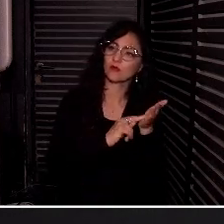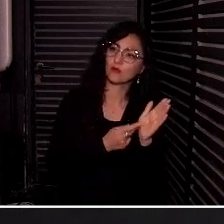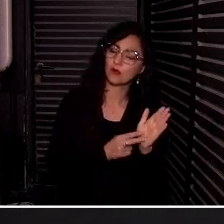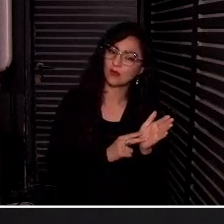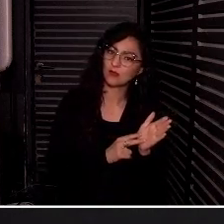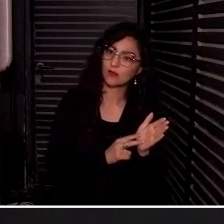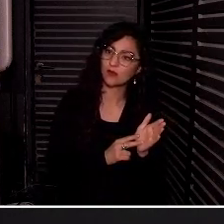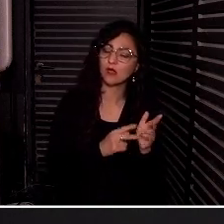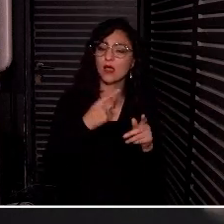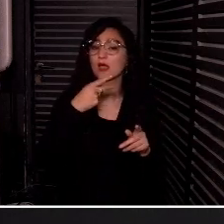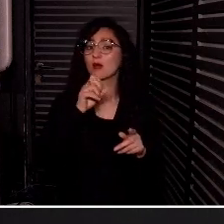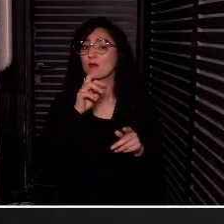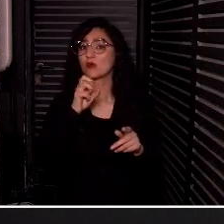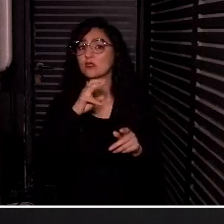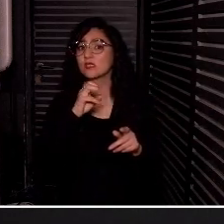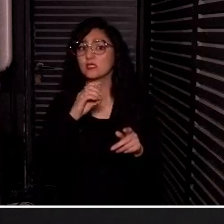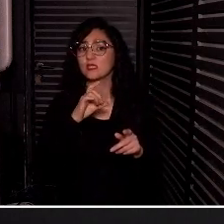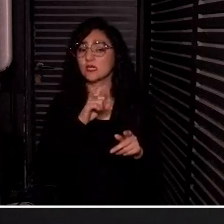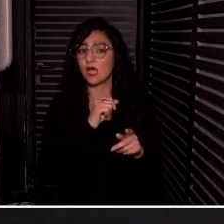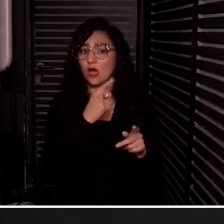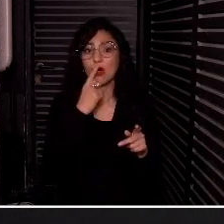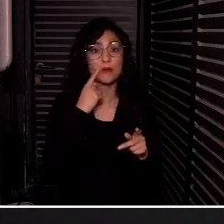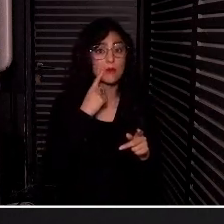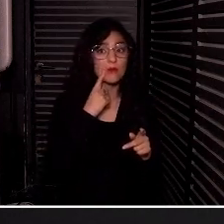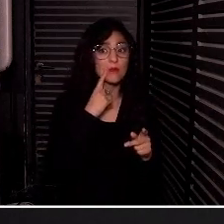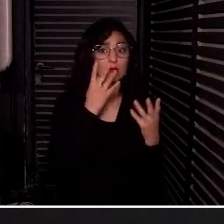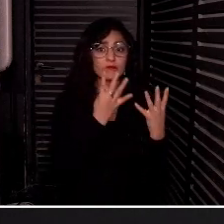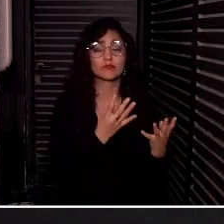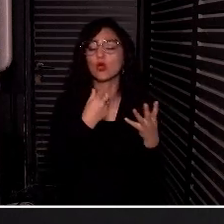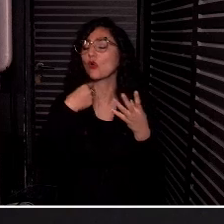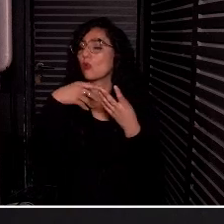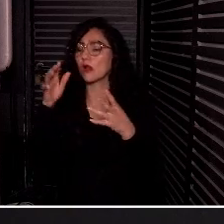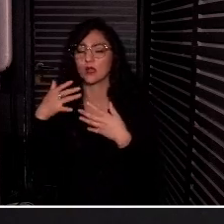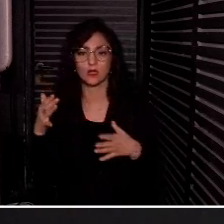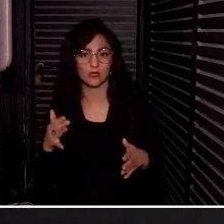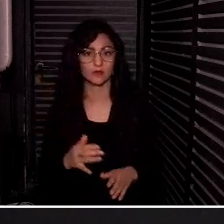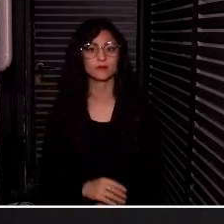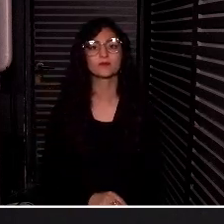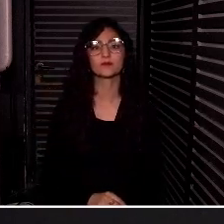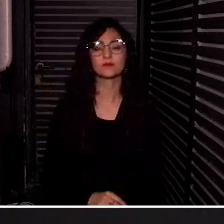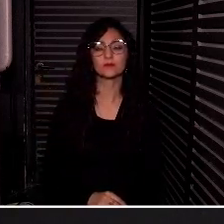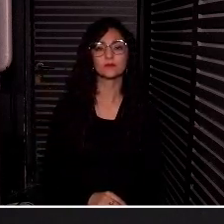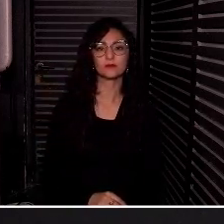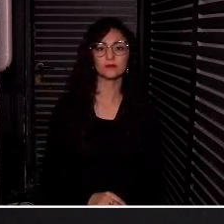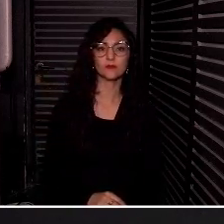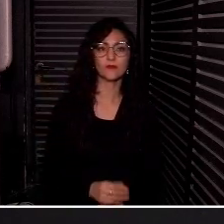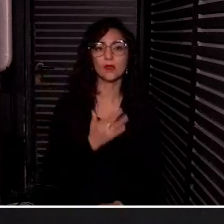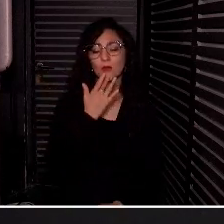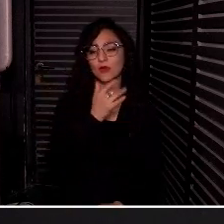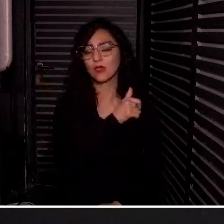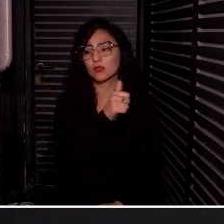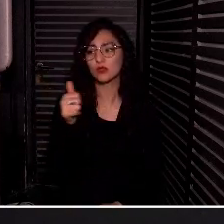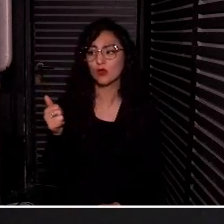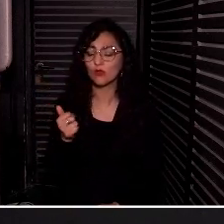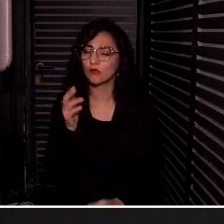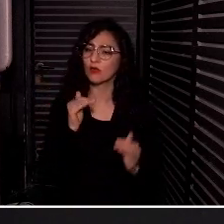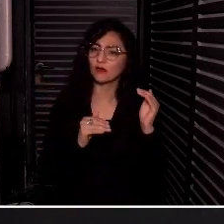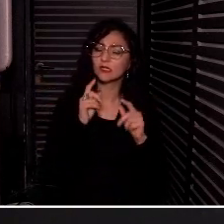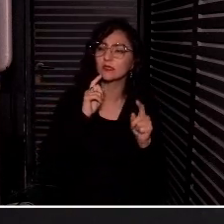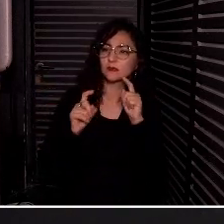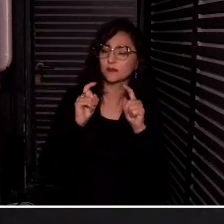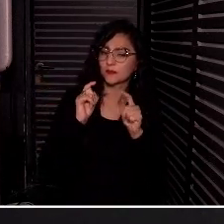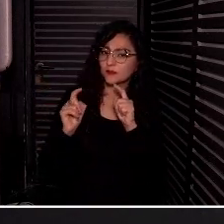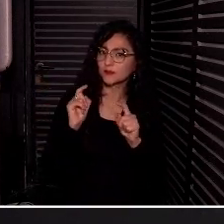señor morcilla y en la sea ya eh Y lo pongo bien bien fuertemente Porque todos tendemos a criticar